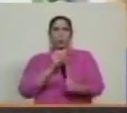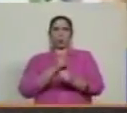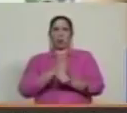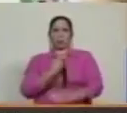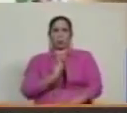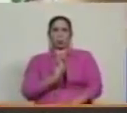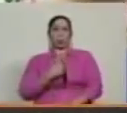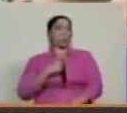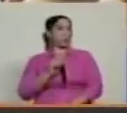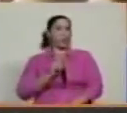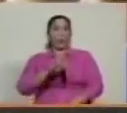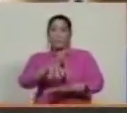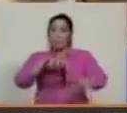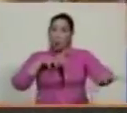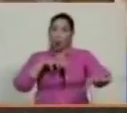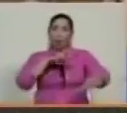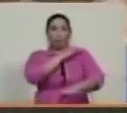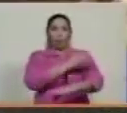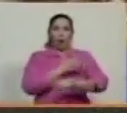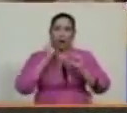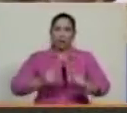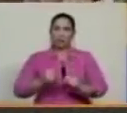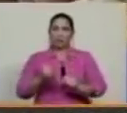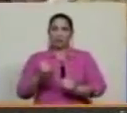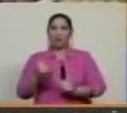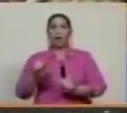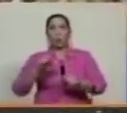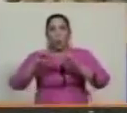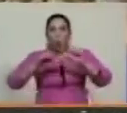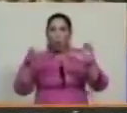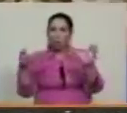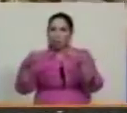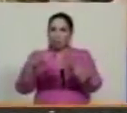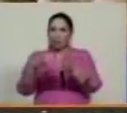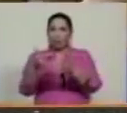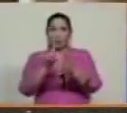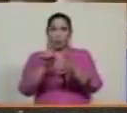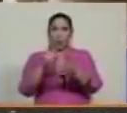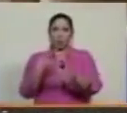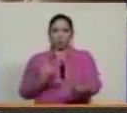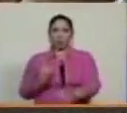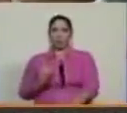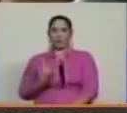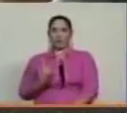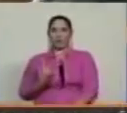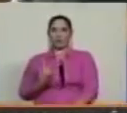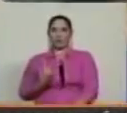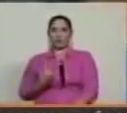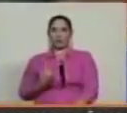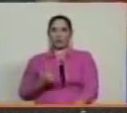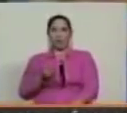fuerza del consejo comunal es el colectivo, no es la individualidad. Ah, que